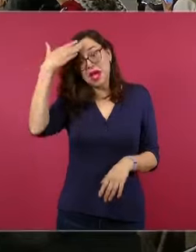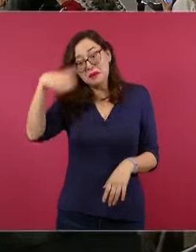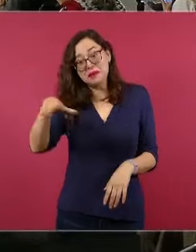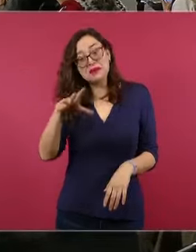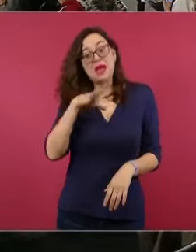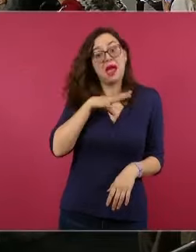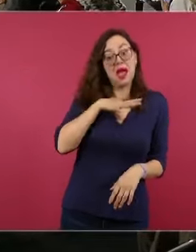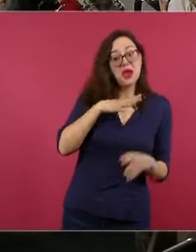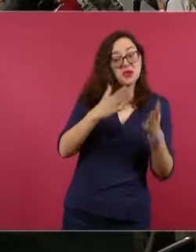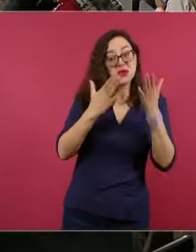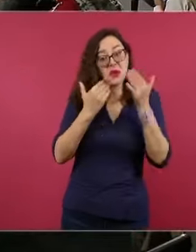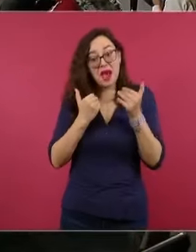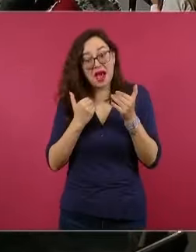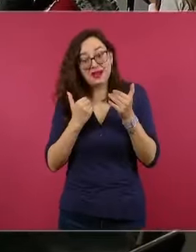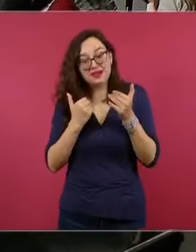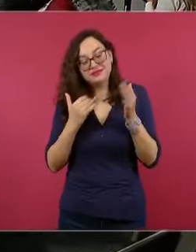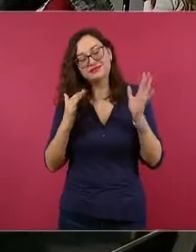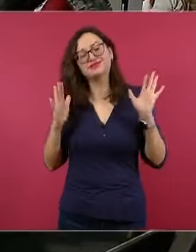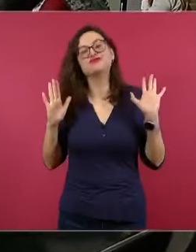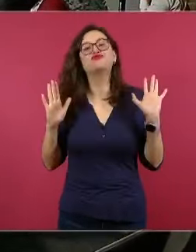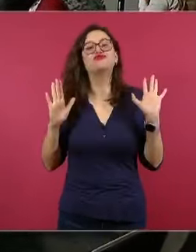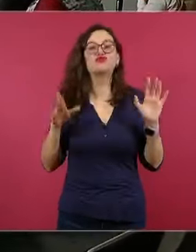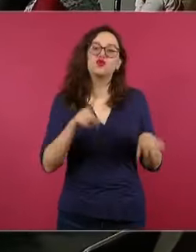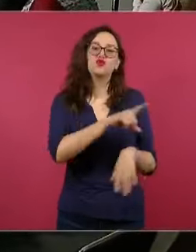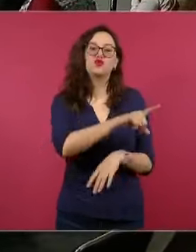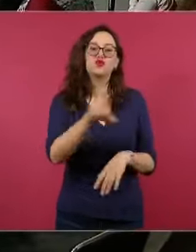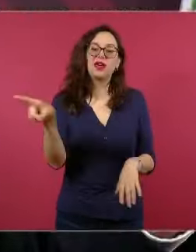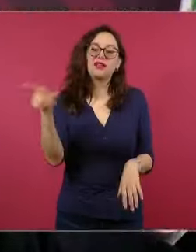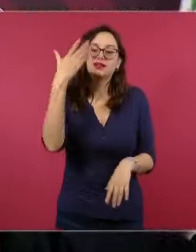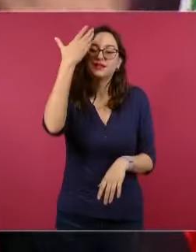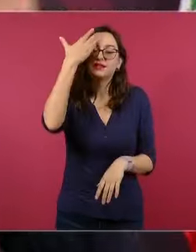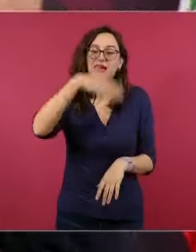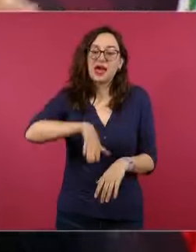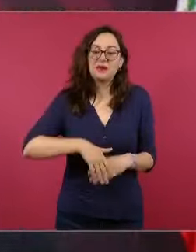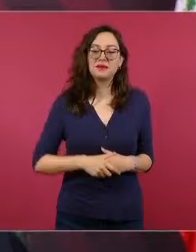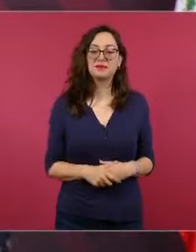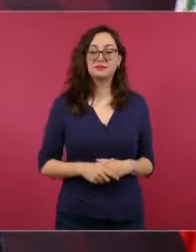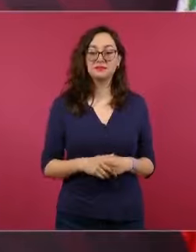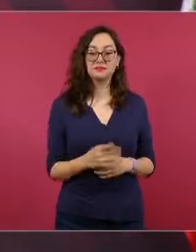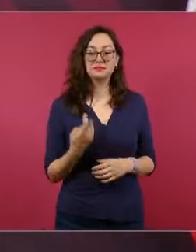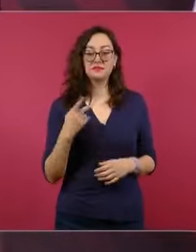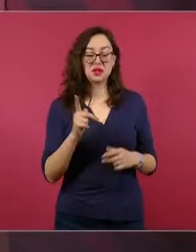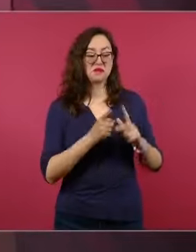saben y las cifras no